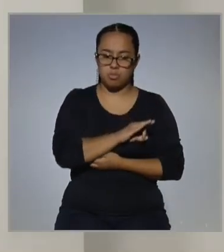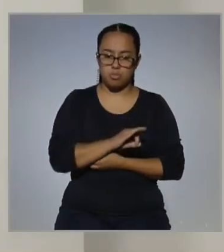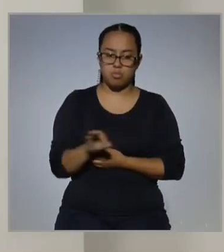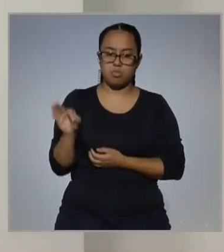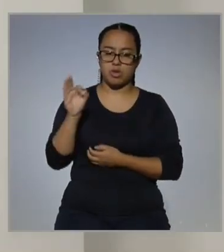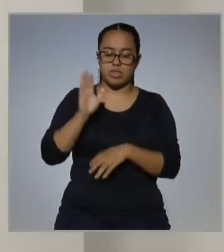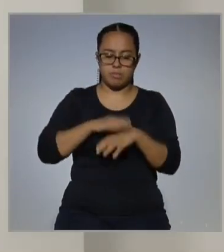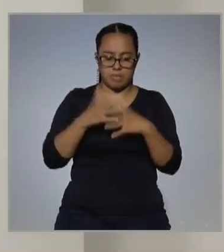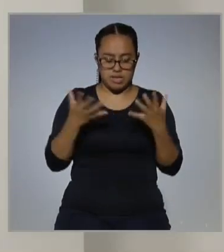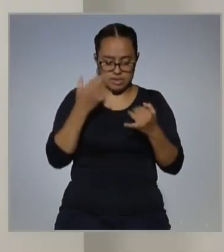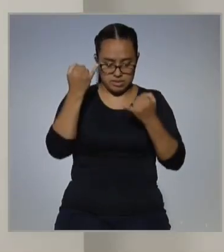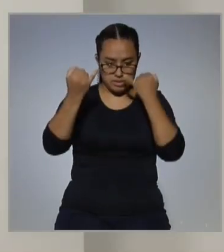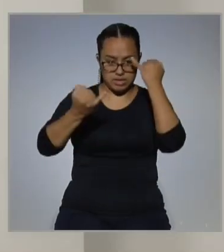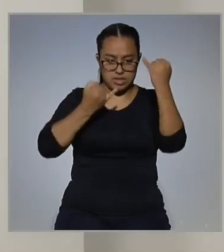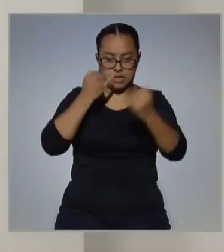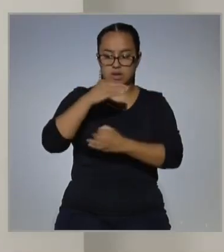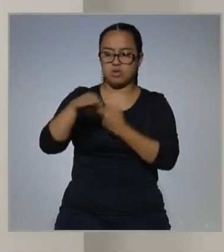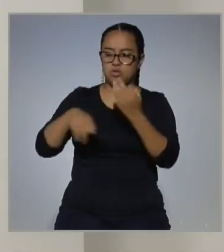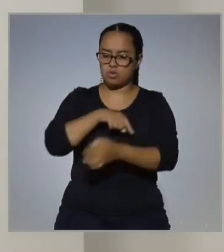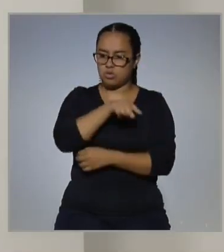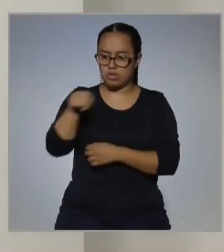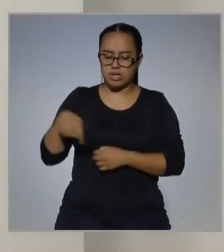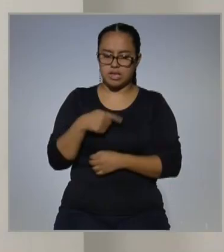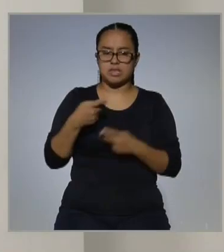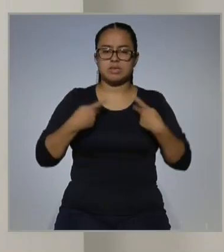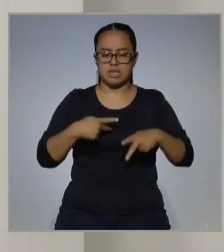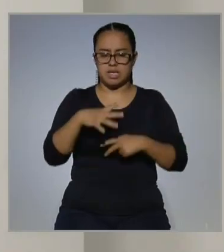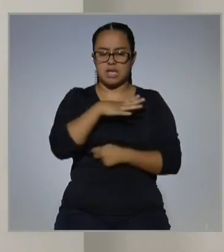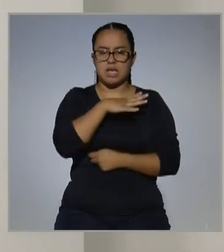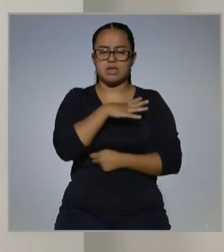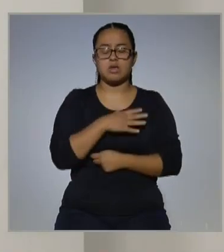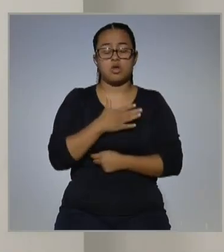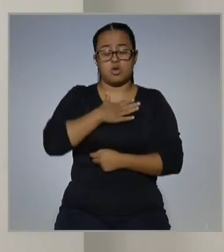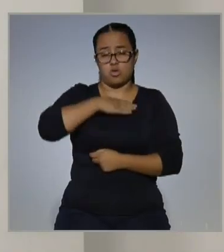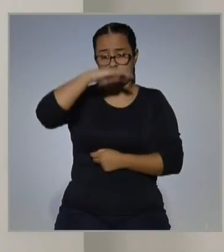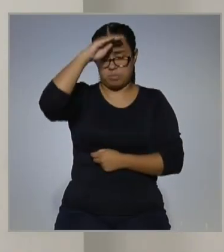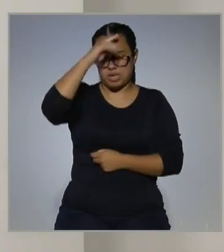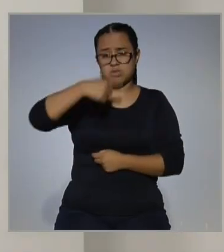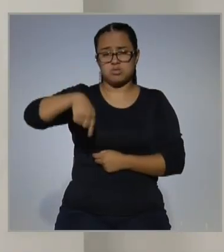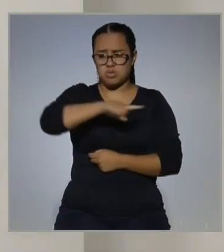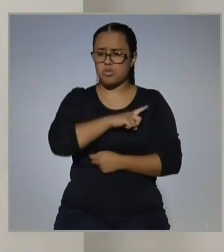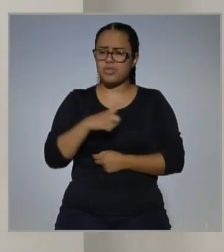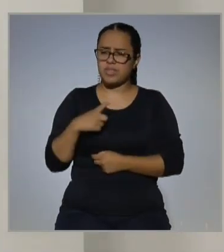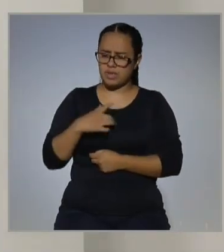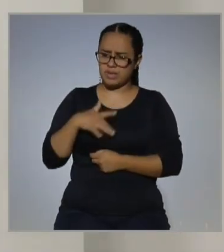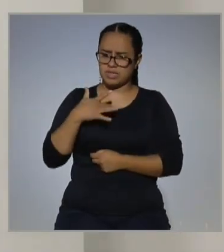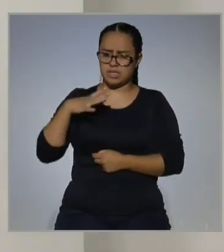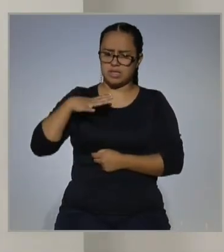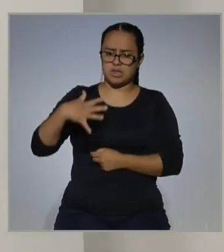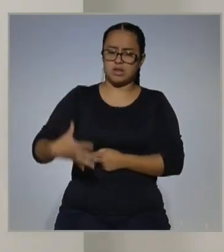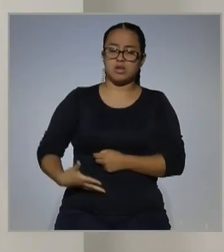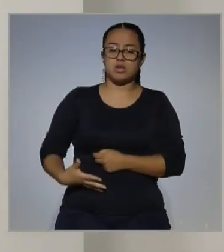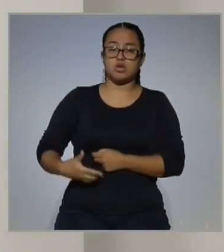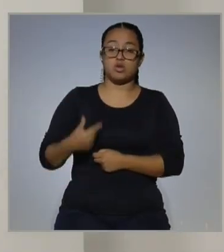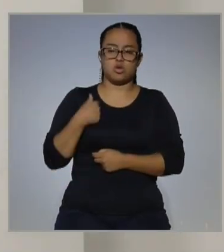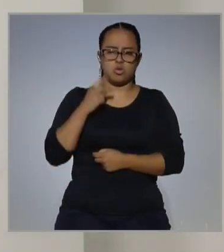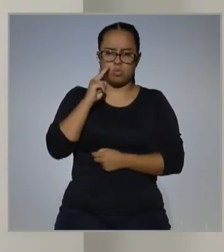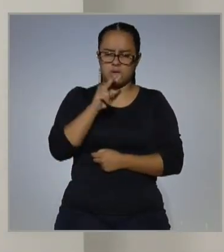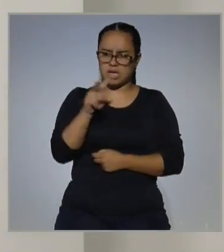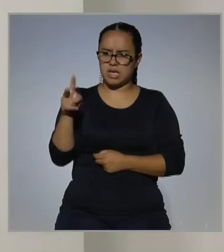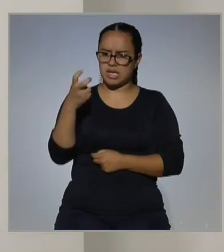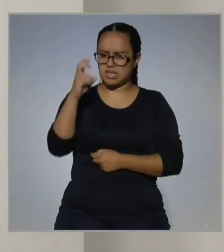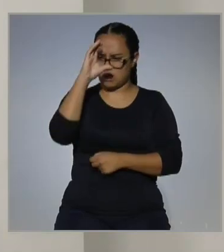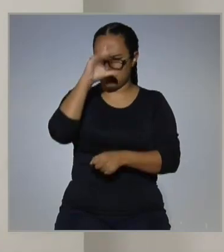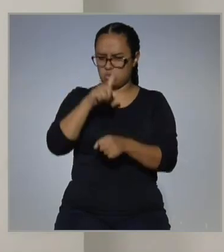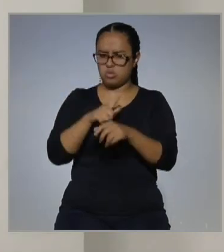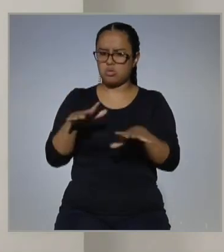desplegar esa creatividad que todos tenemos. Entonces, creo que debemos sentirnos muy orgullosos. Yo identifico un cambio cultural,